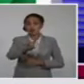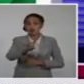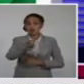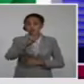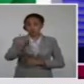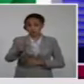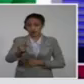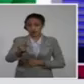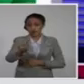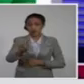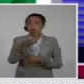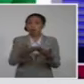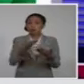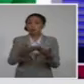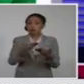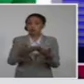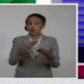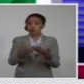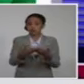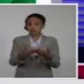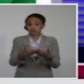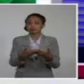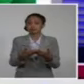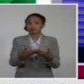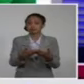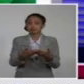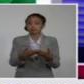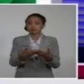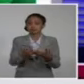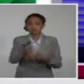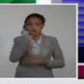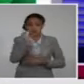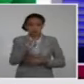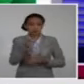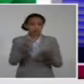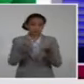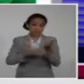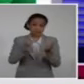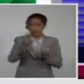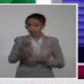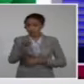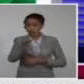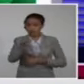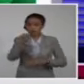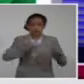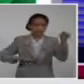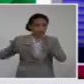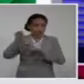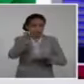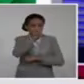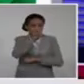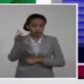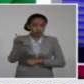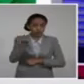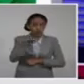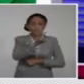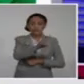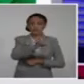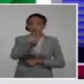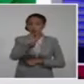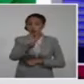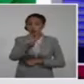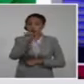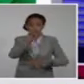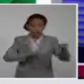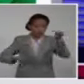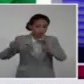21.399 muestras para el diagnóstico de biología molecular en los laboratorios, en los 24 laboratorios